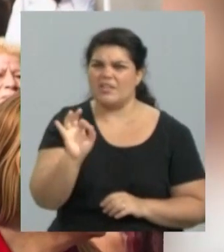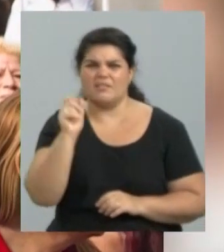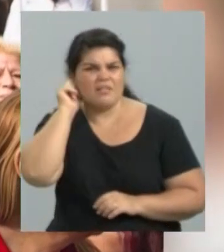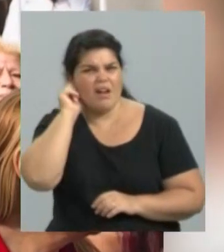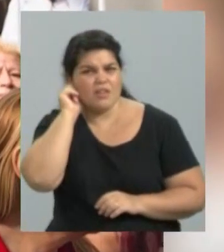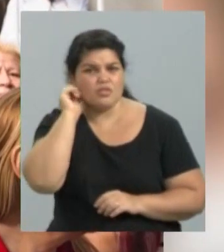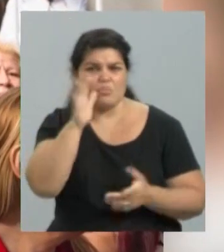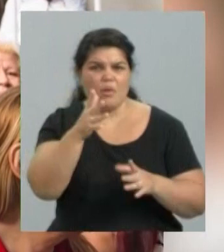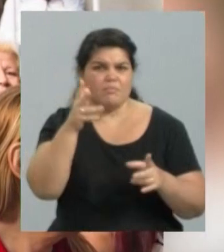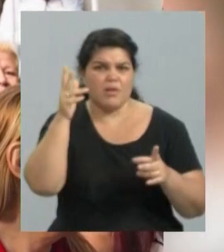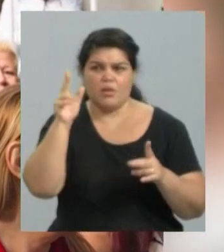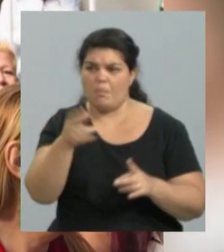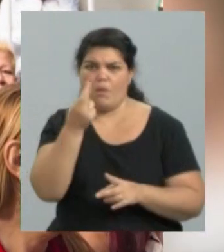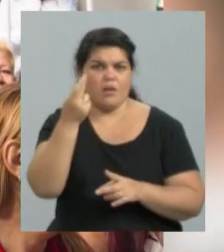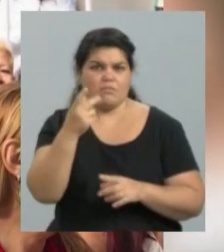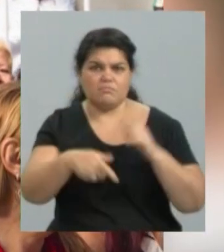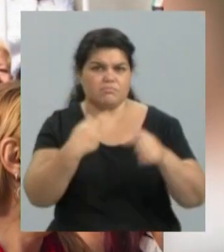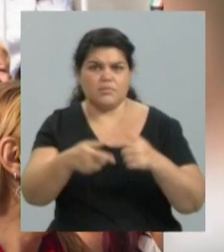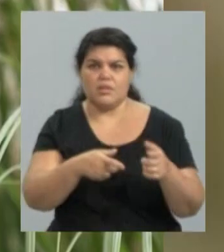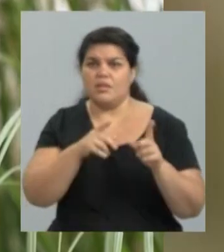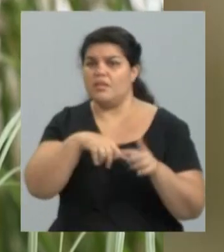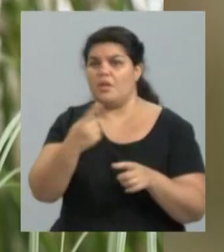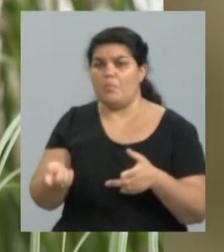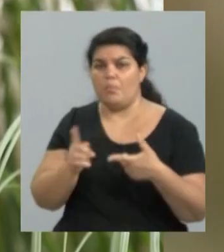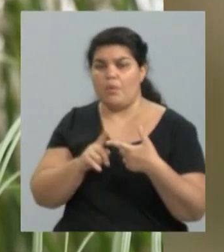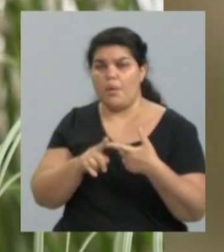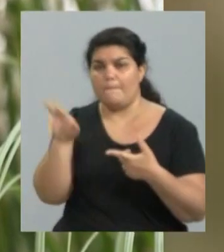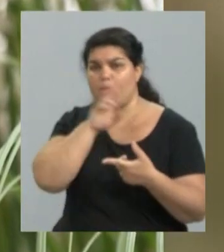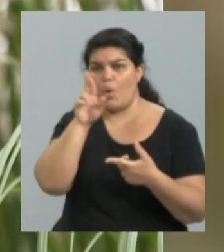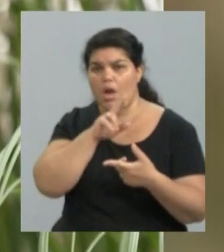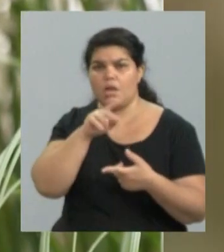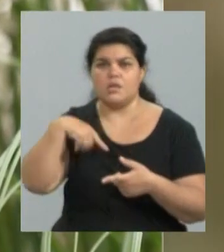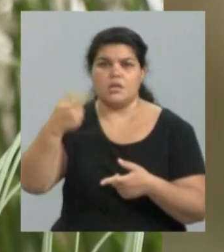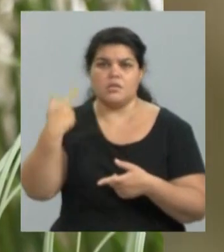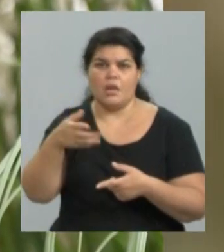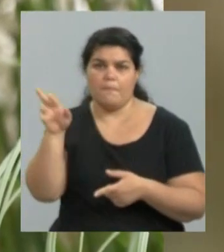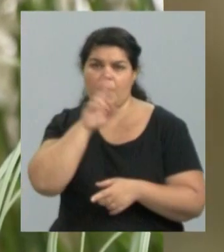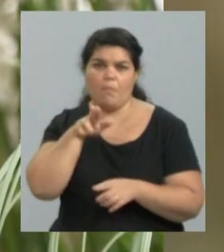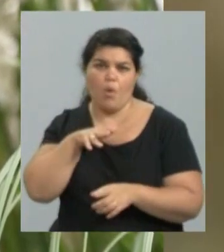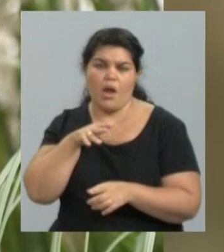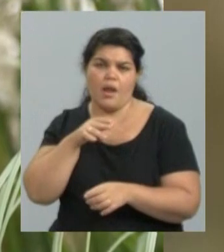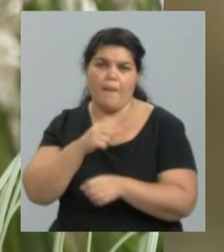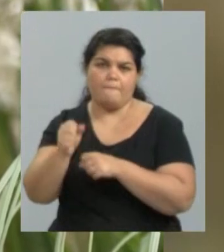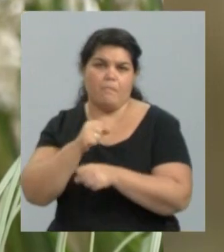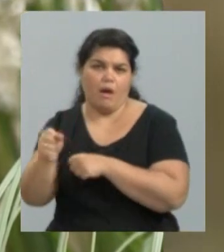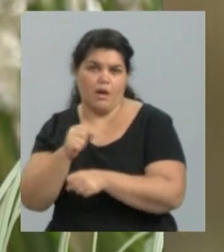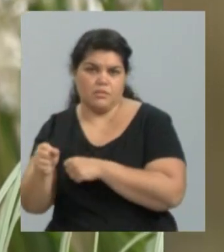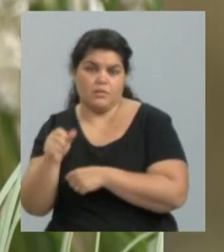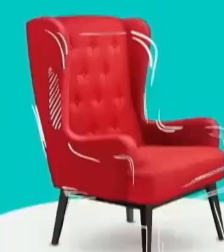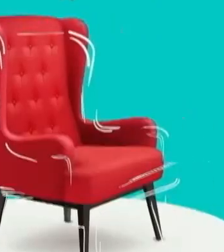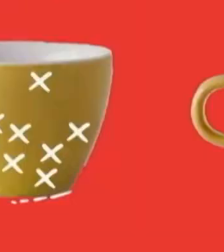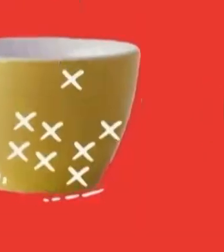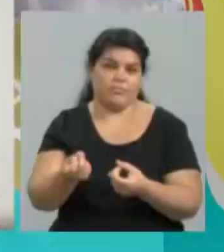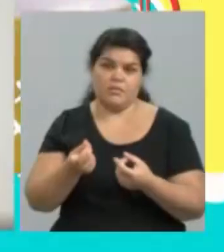bueno, sabemos que todo el tiempo hay femicidios. Entonces es una cuestión que tenemos que tratar de resolver en